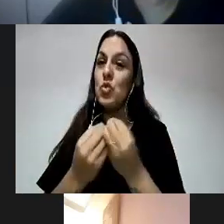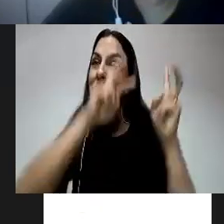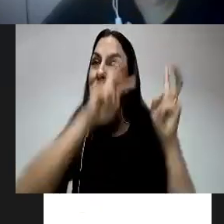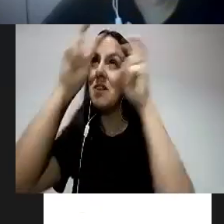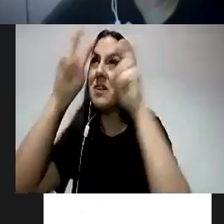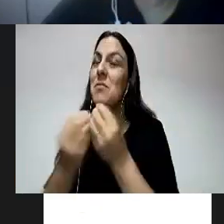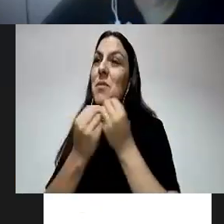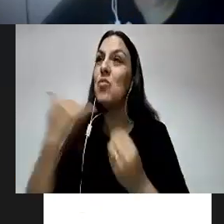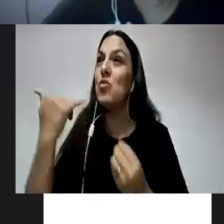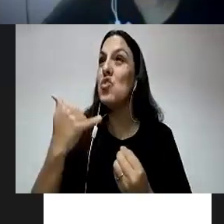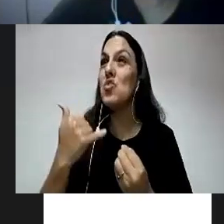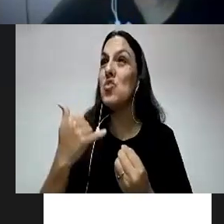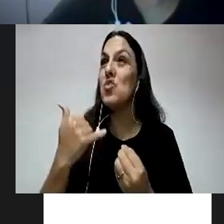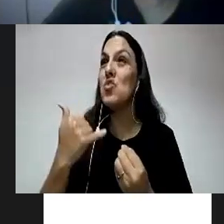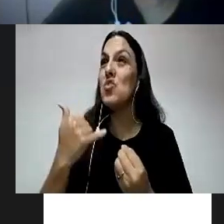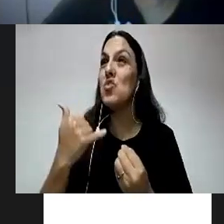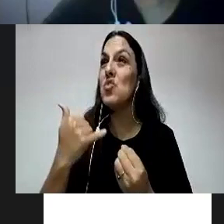municipio amigable